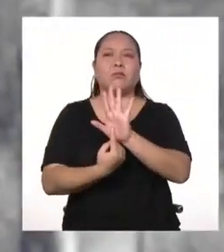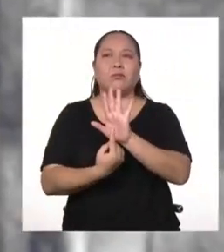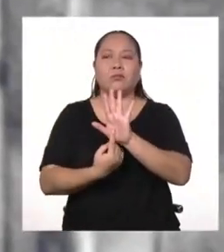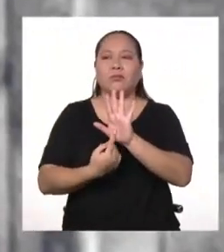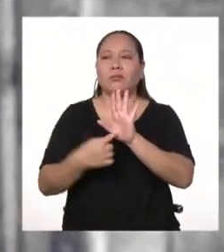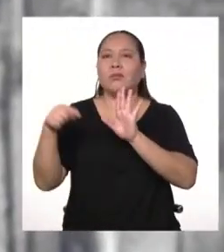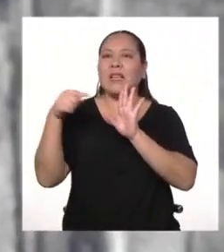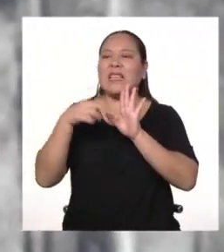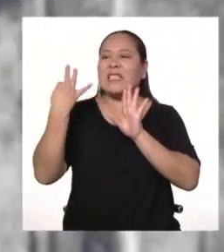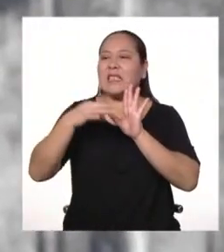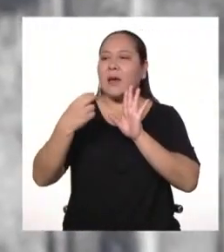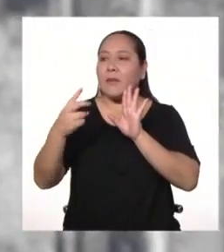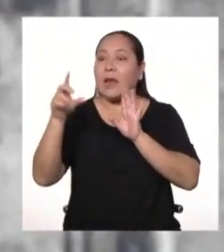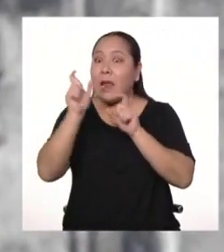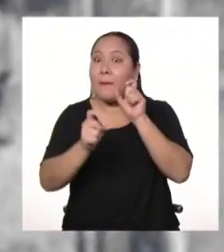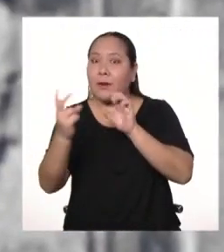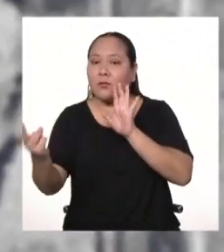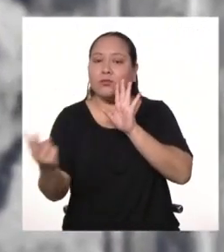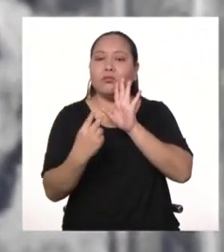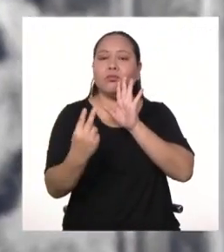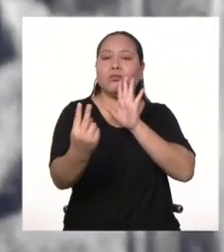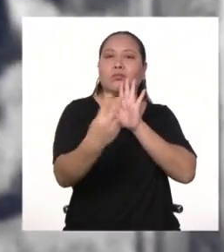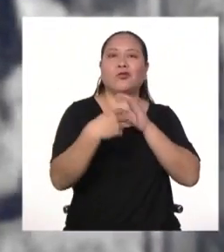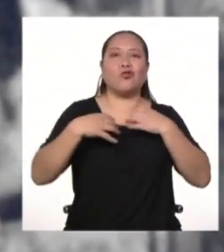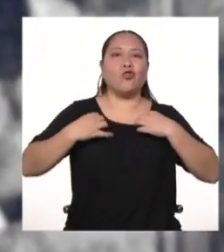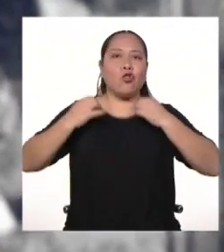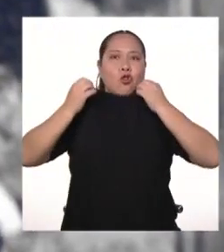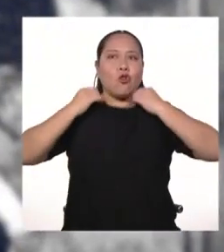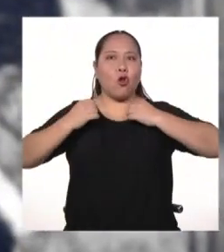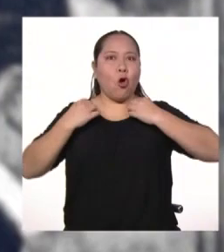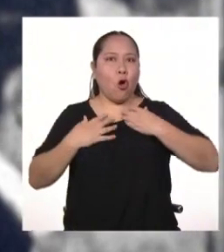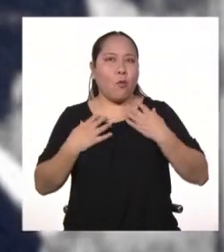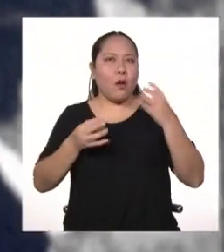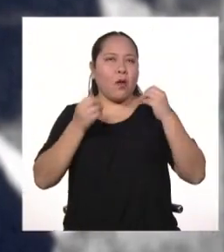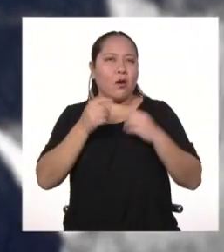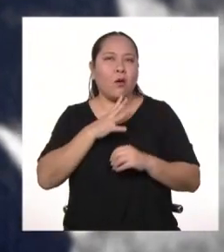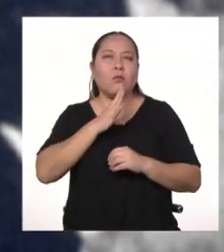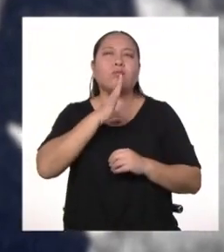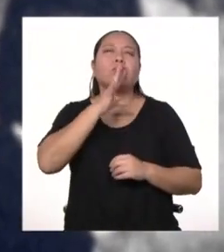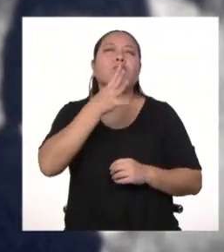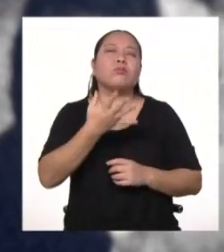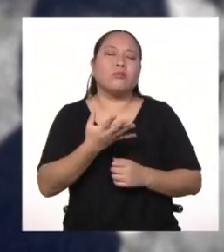la atención de la gente con su indumentaria y sus formas atildadas.